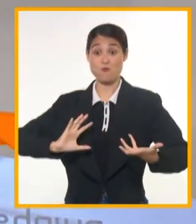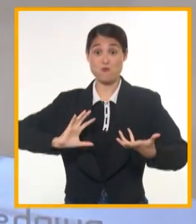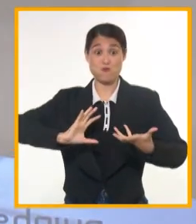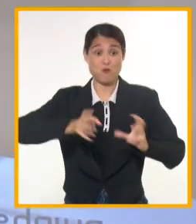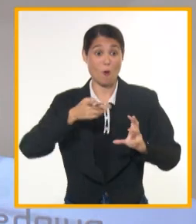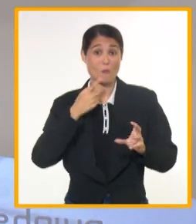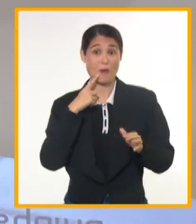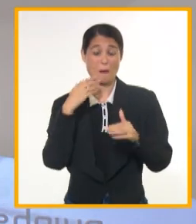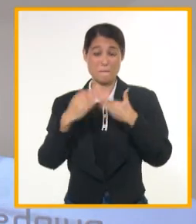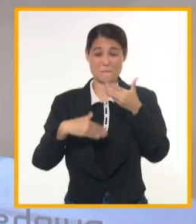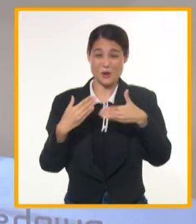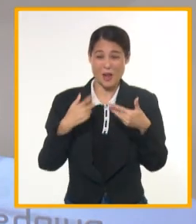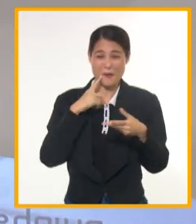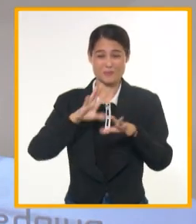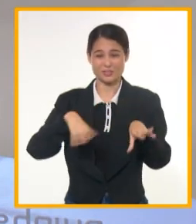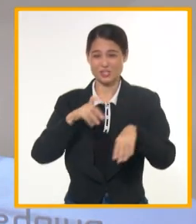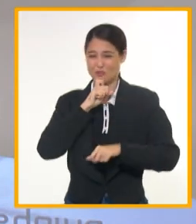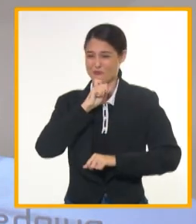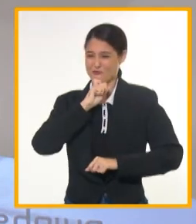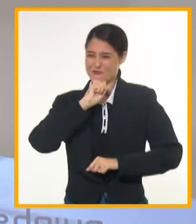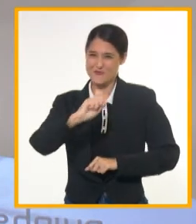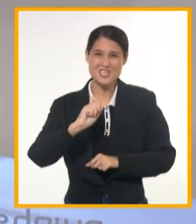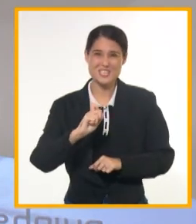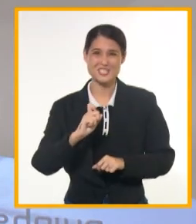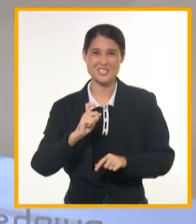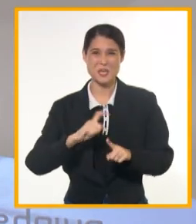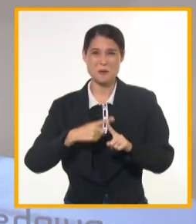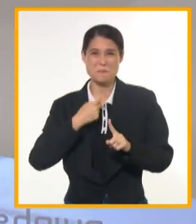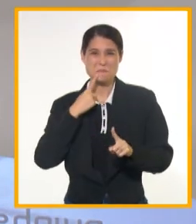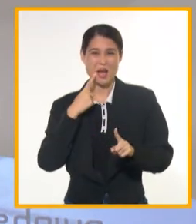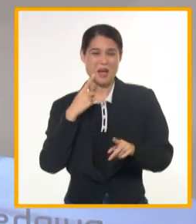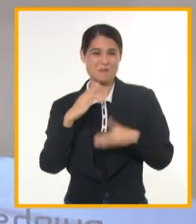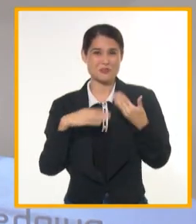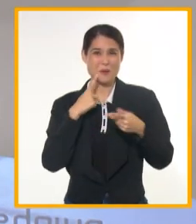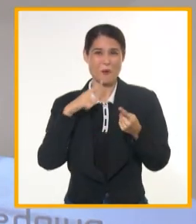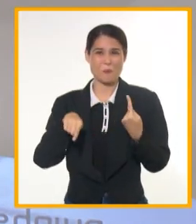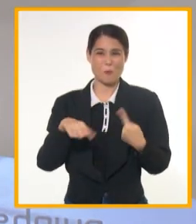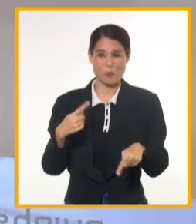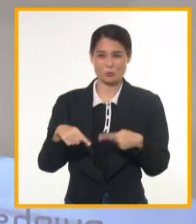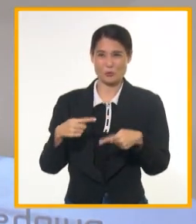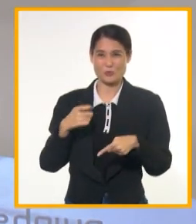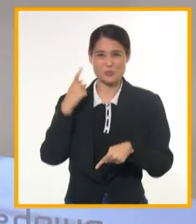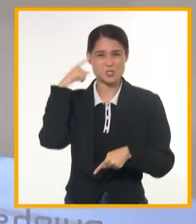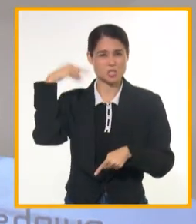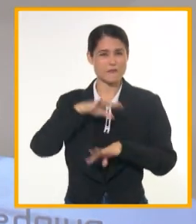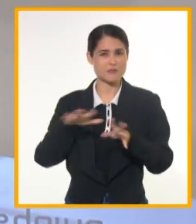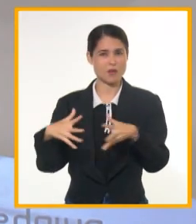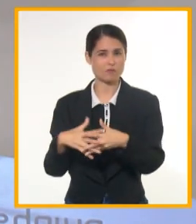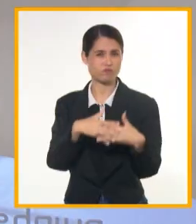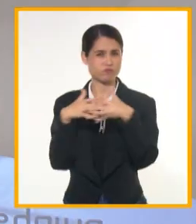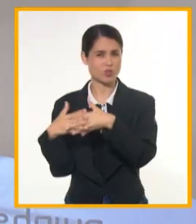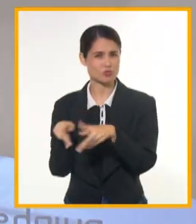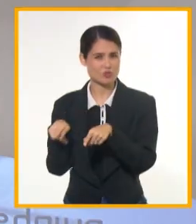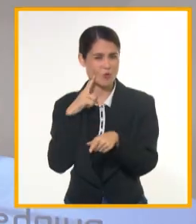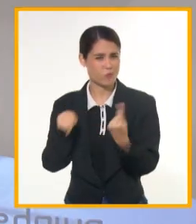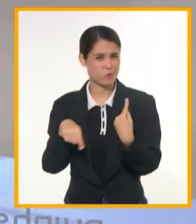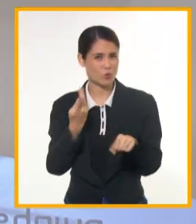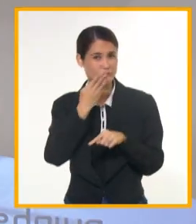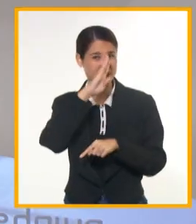hostilidad inédita, agresividad del actual gobierno de Estados Unidos hacia Cuba,